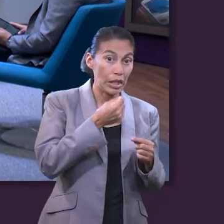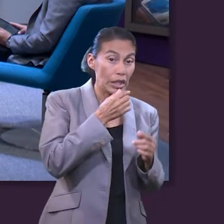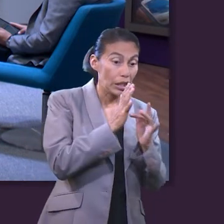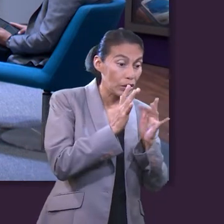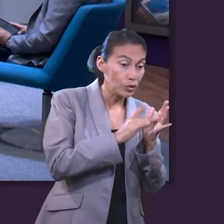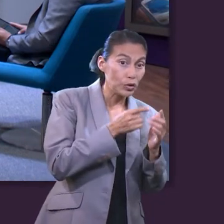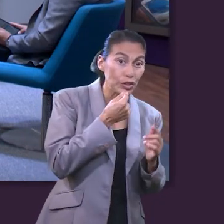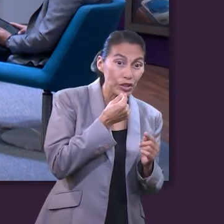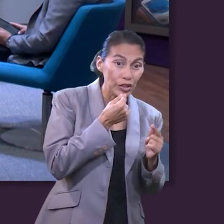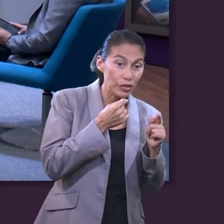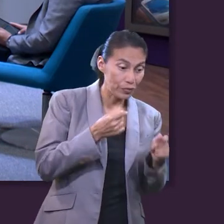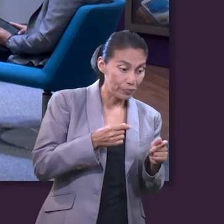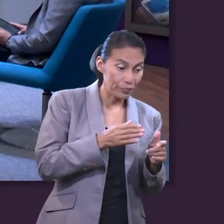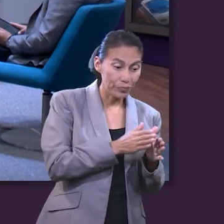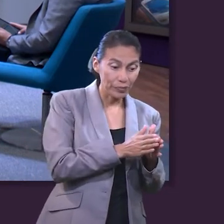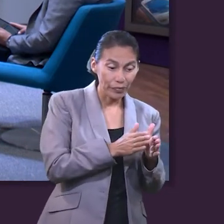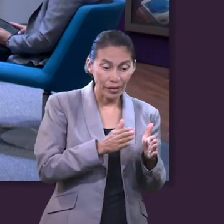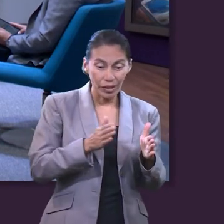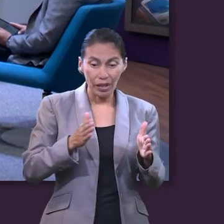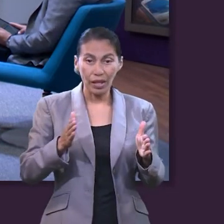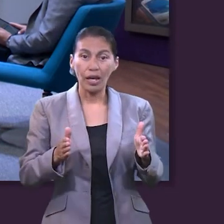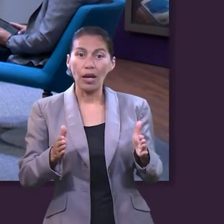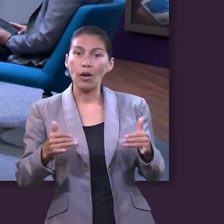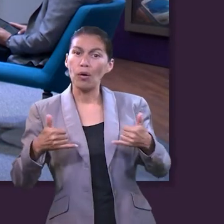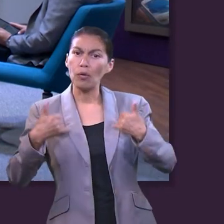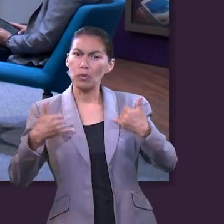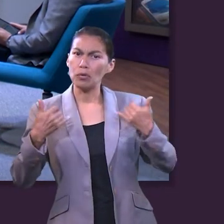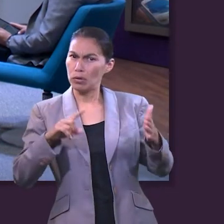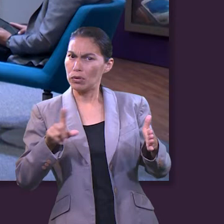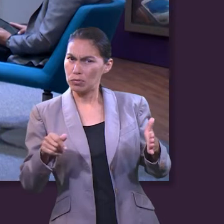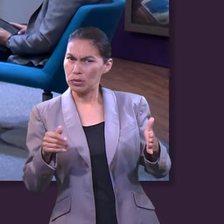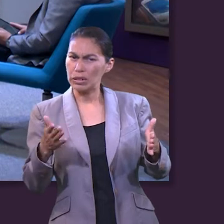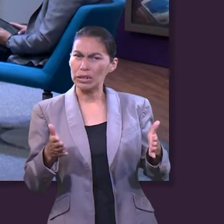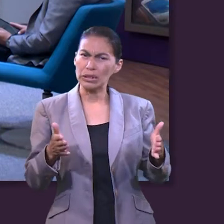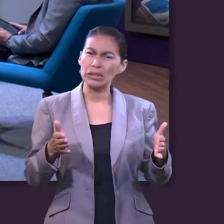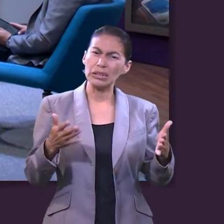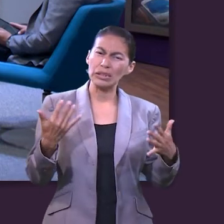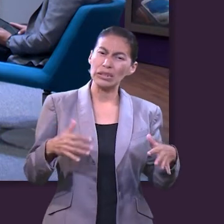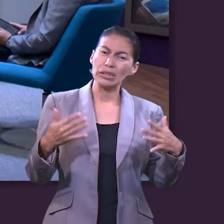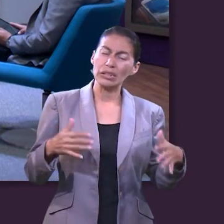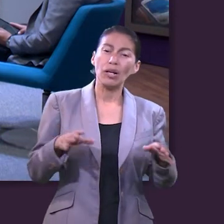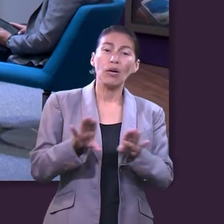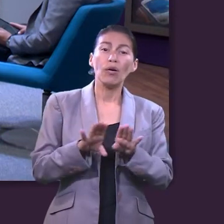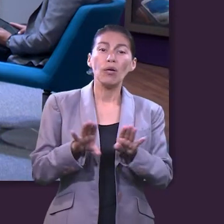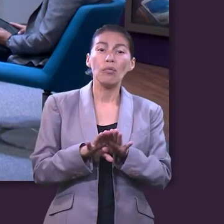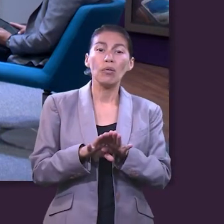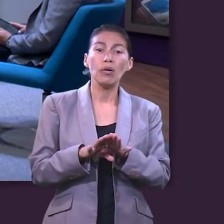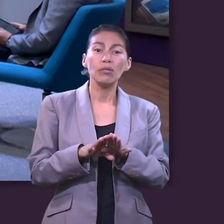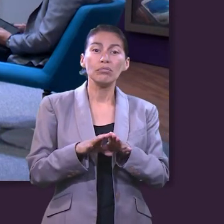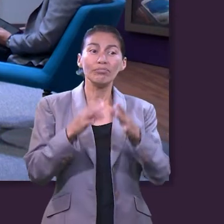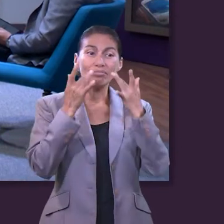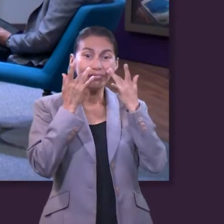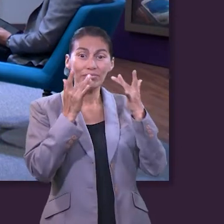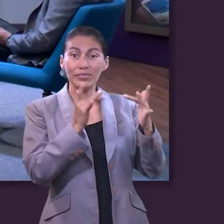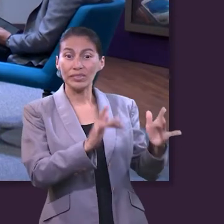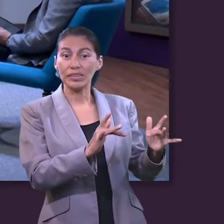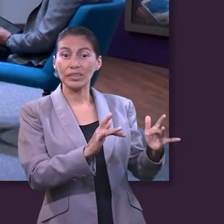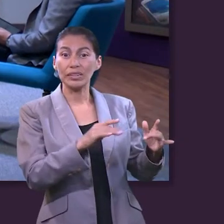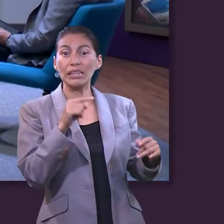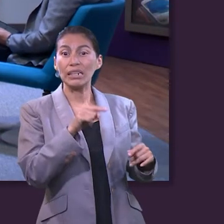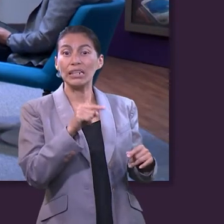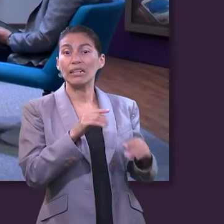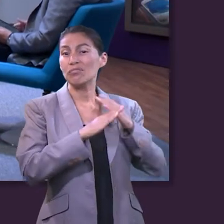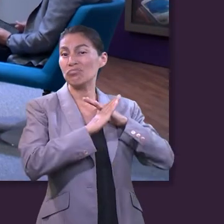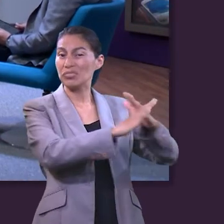la niñez de Jesús y después de la juventud. Y la lección nos invita a analizar el tema del rechazo, porque si